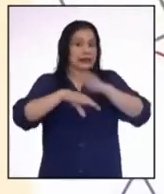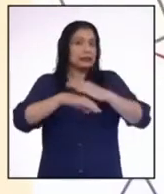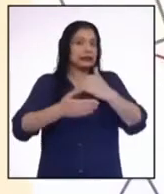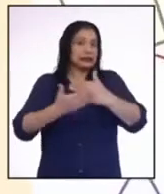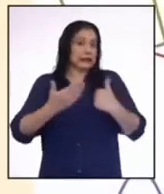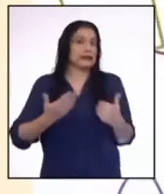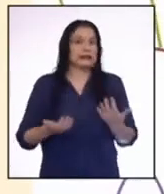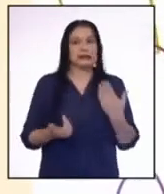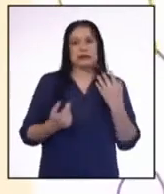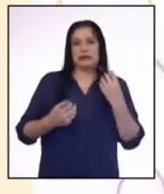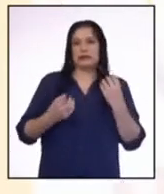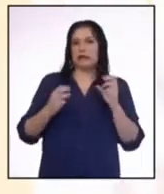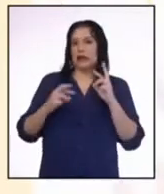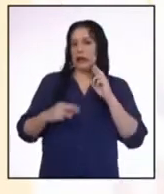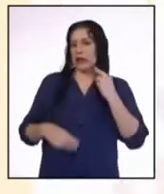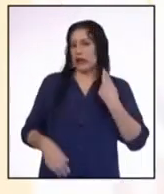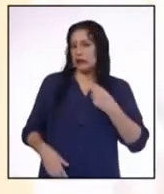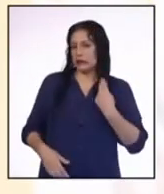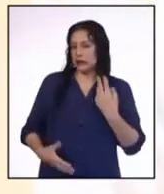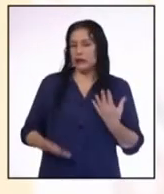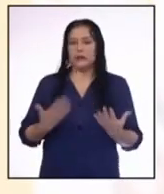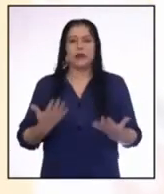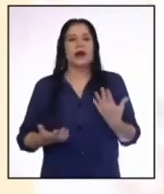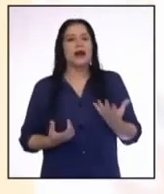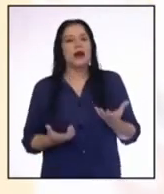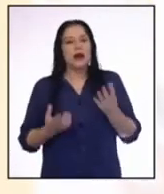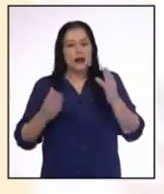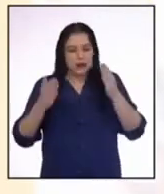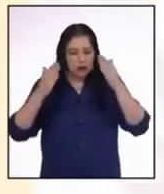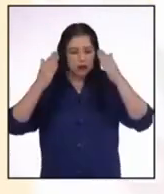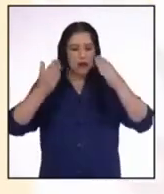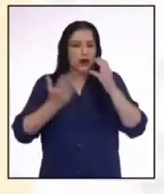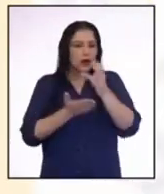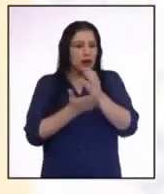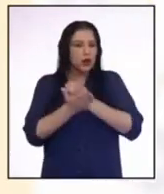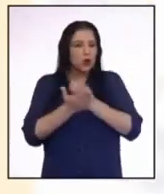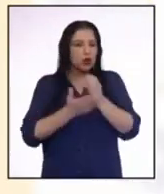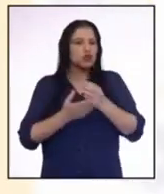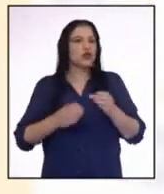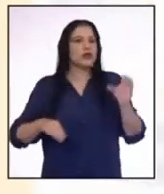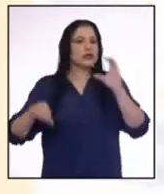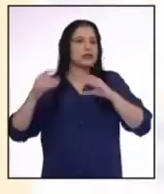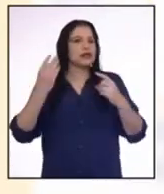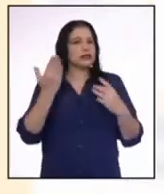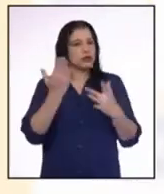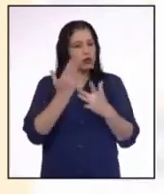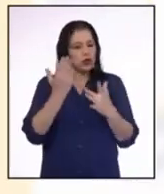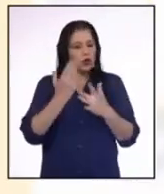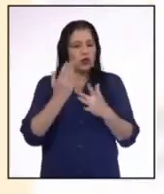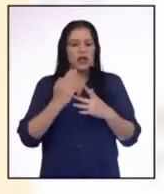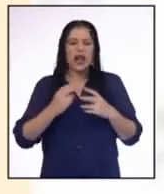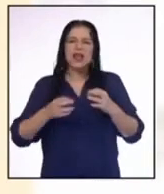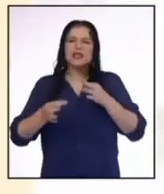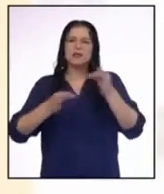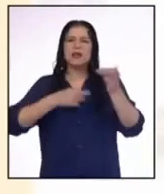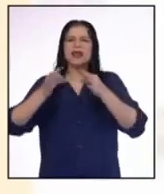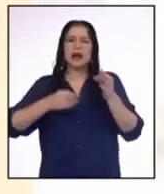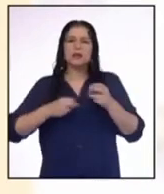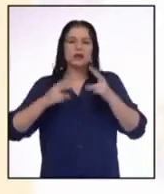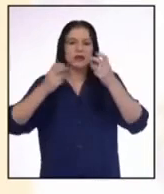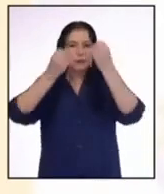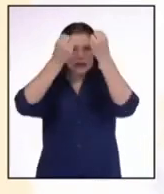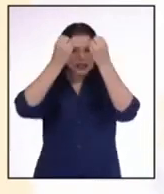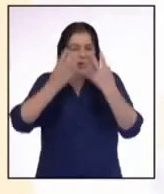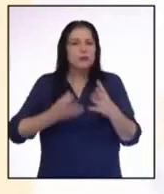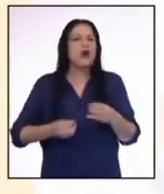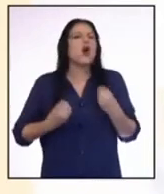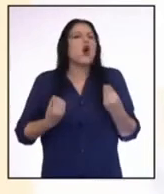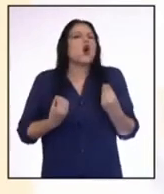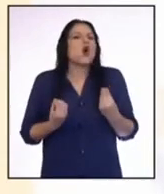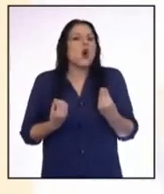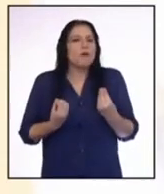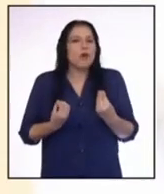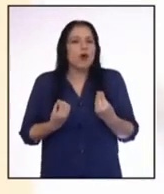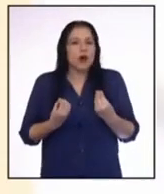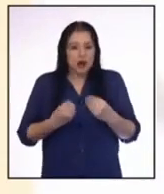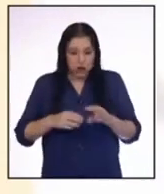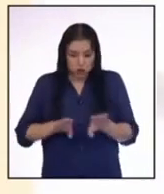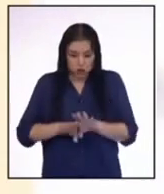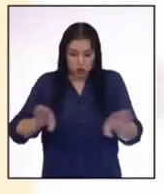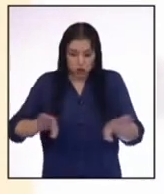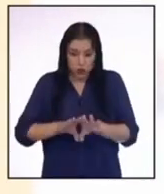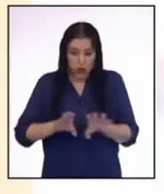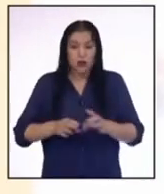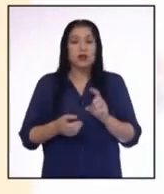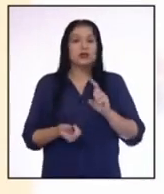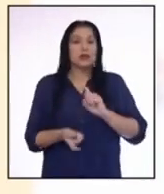correr. Desde el área de ciencia y tecnología explicamos e indagamos cómo las propiedades de los suelos influyen en la intensidad